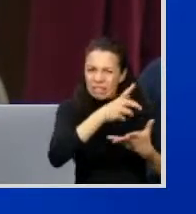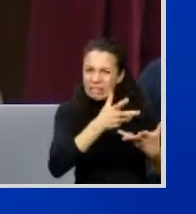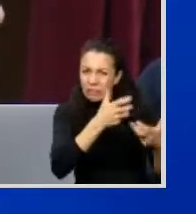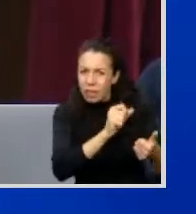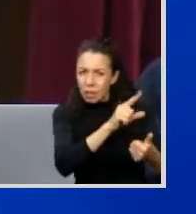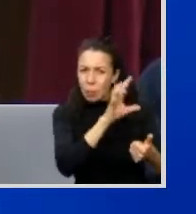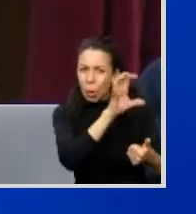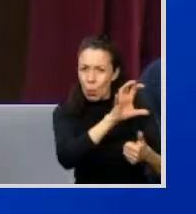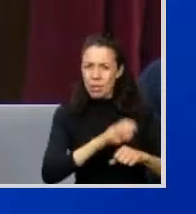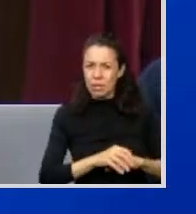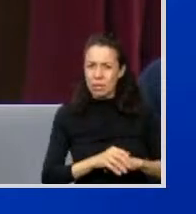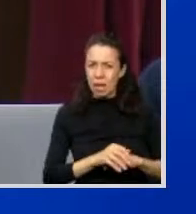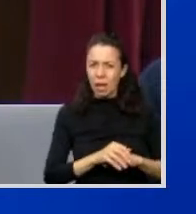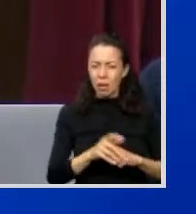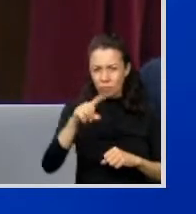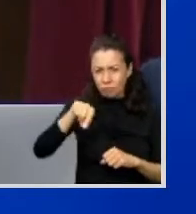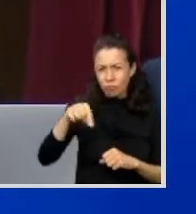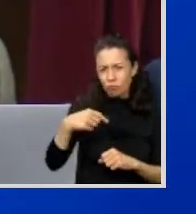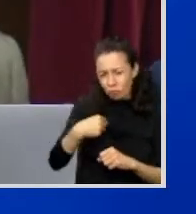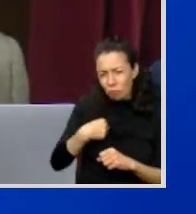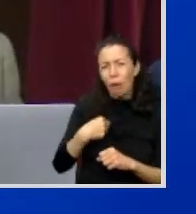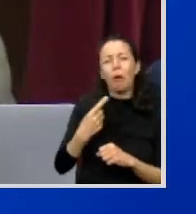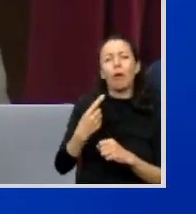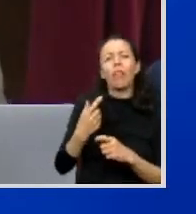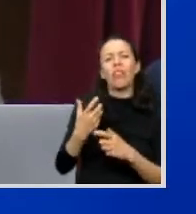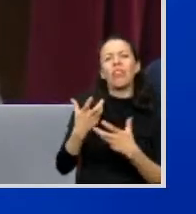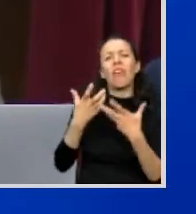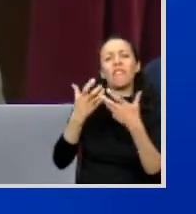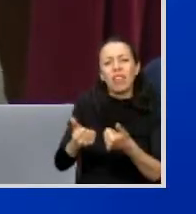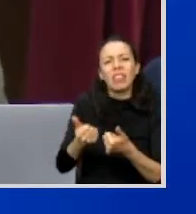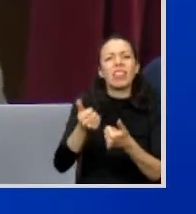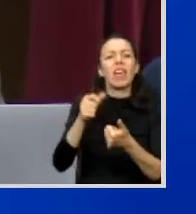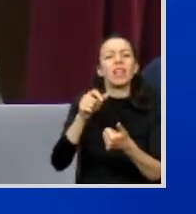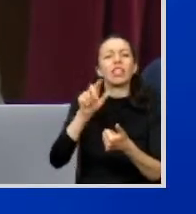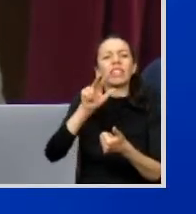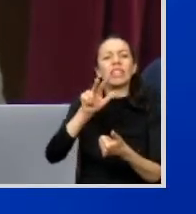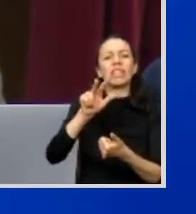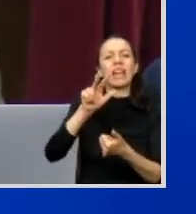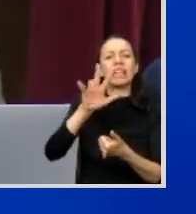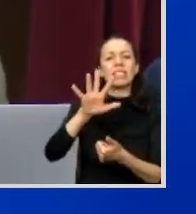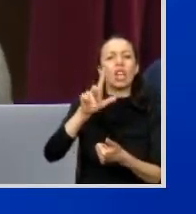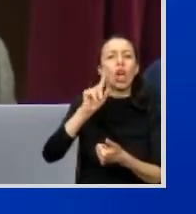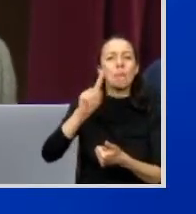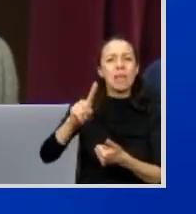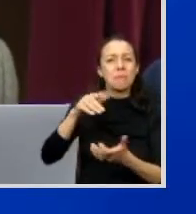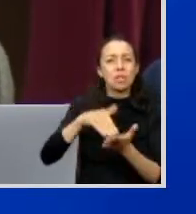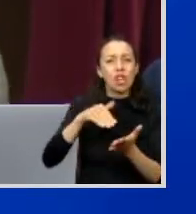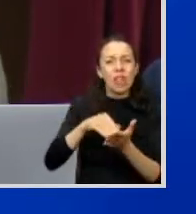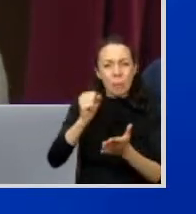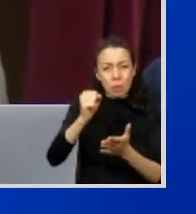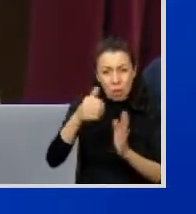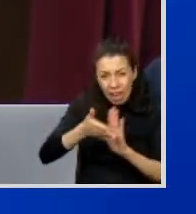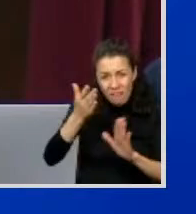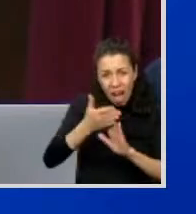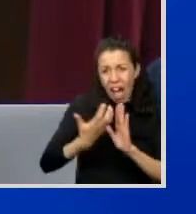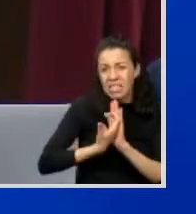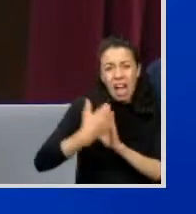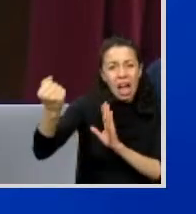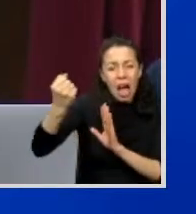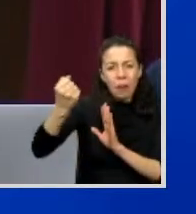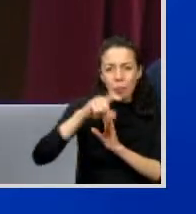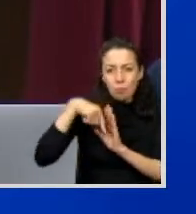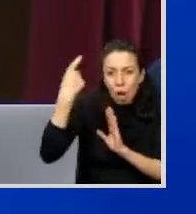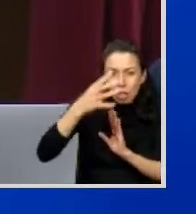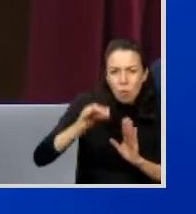conducir, no solamente la Unión Cívica Radical, sino de ECO en su conjunto, donde cada uno cumple un rol, donde cada uno desarrolla el